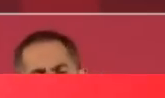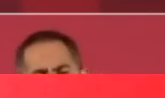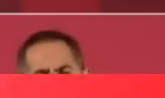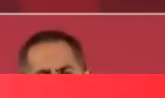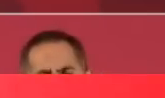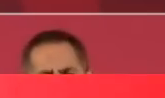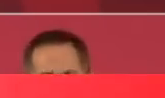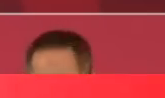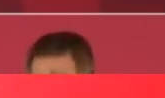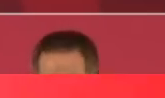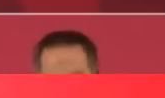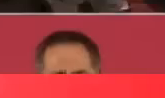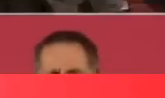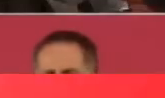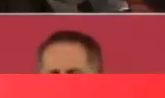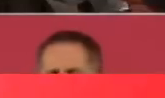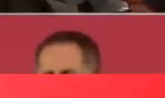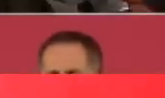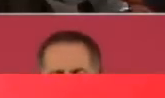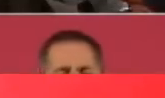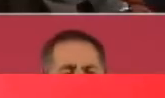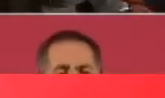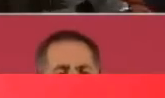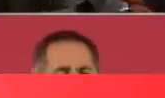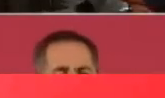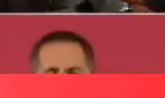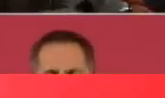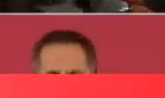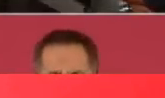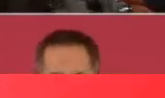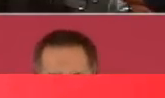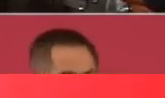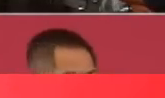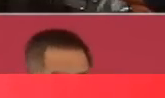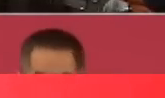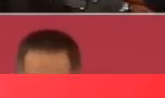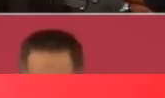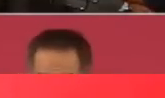el incendio de la guardería abc el como es conservador